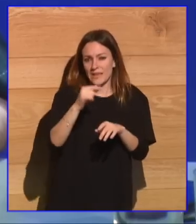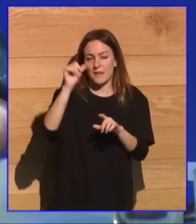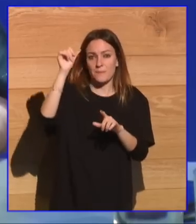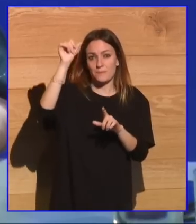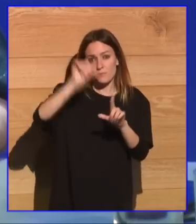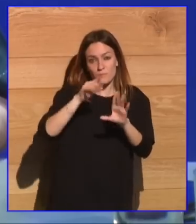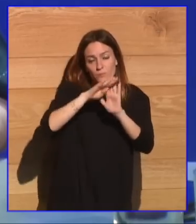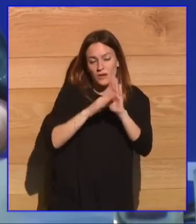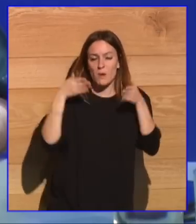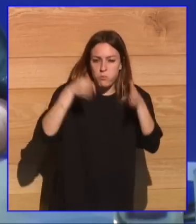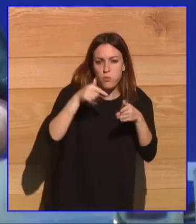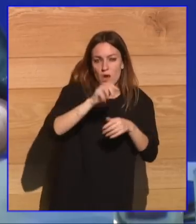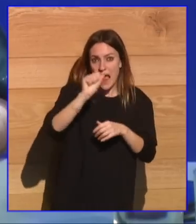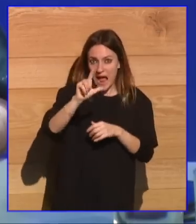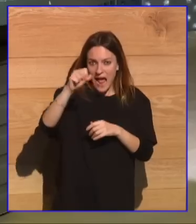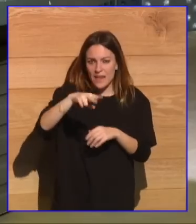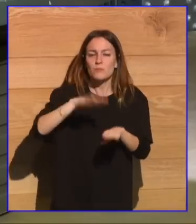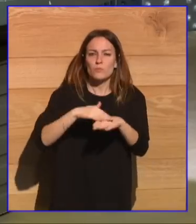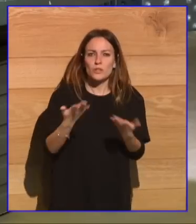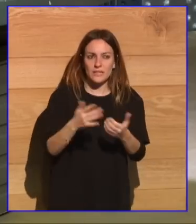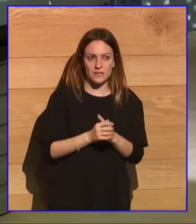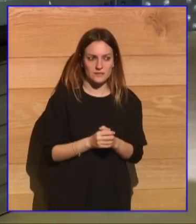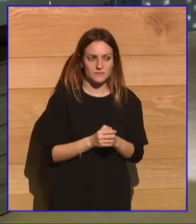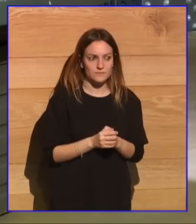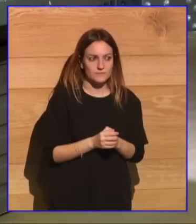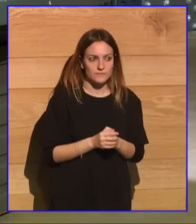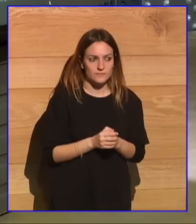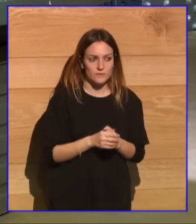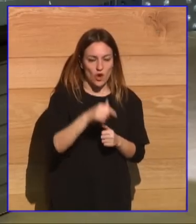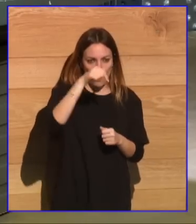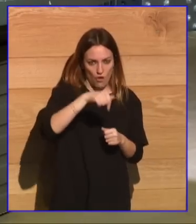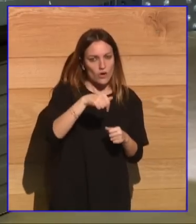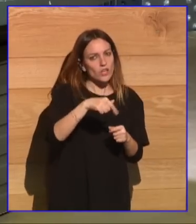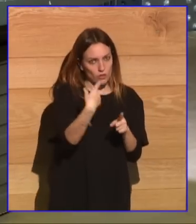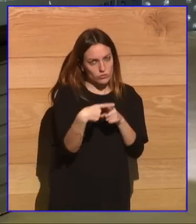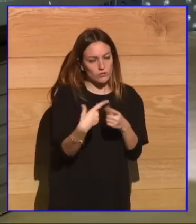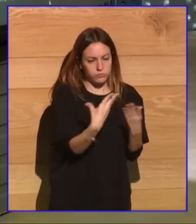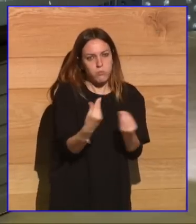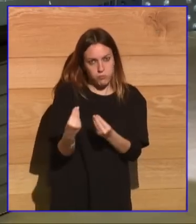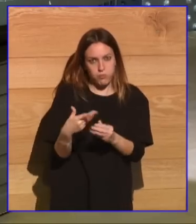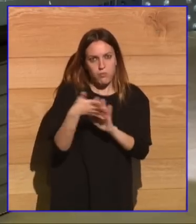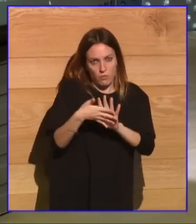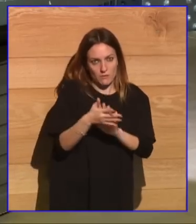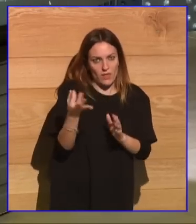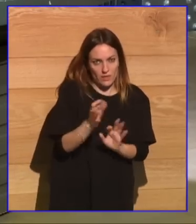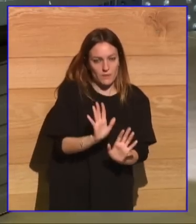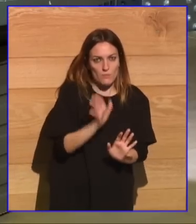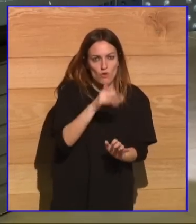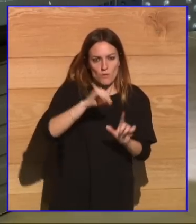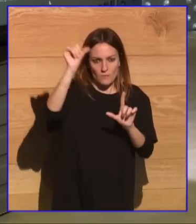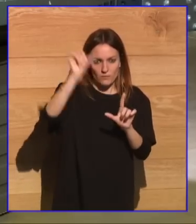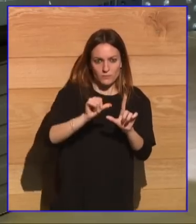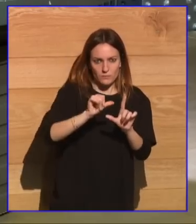muchas películas y muy buenas. Hoy tenemos... Se responde fácil por otro lado. Hoy hay barro, ¿eh? Hoy tenemos jaleo, ¿eh? Porque son